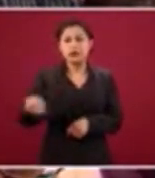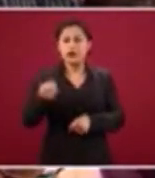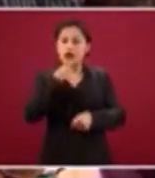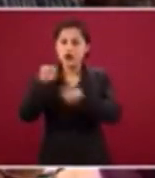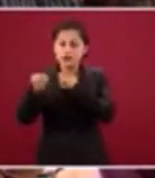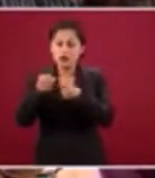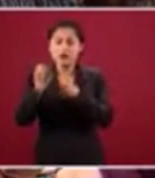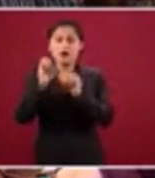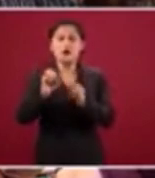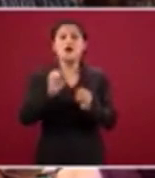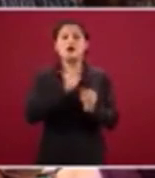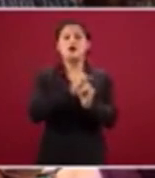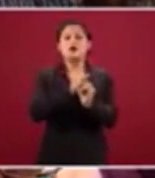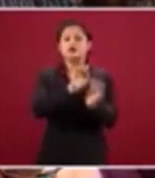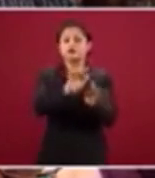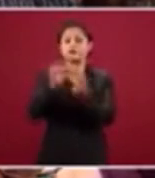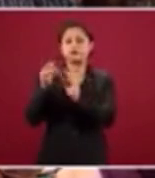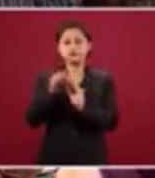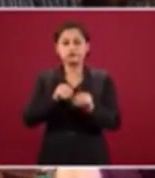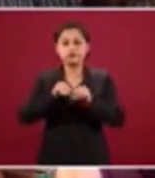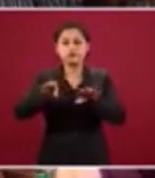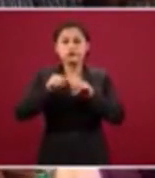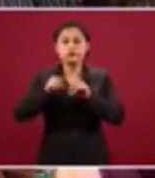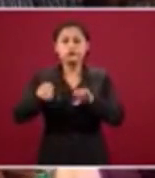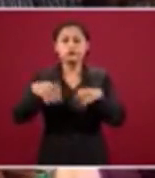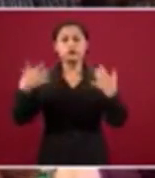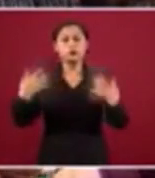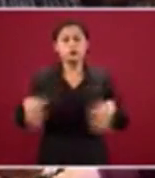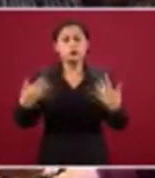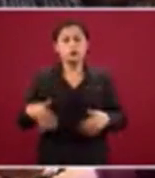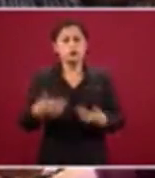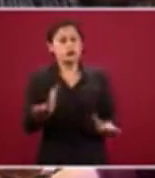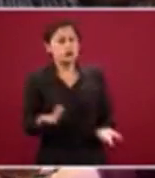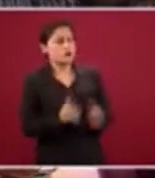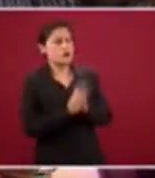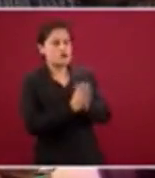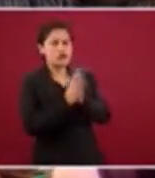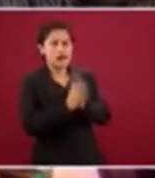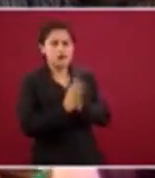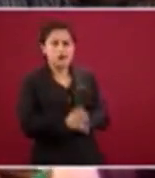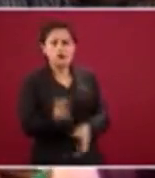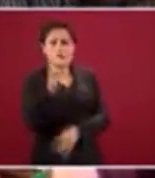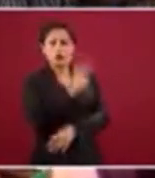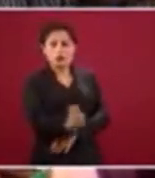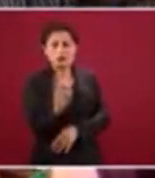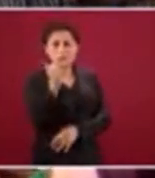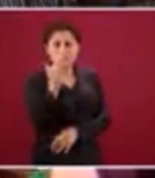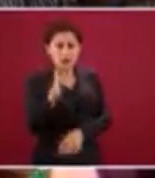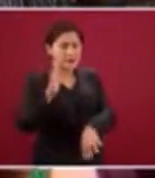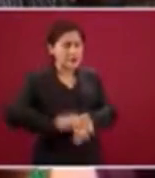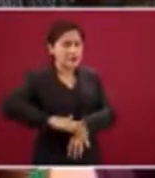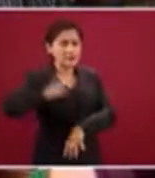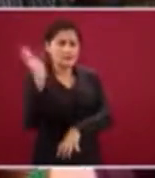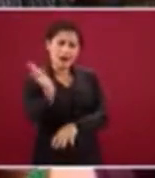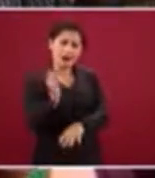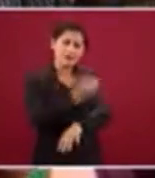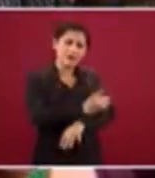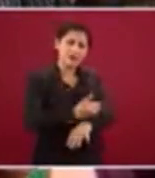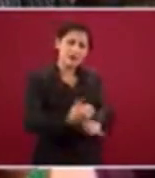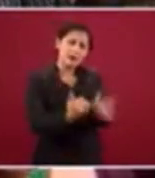comunicación. Son más de 250, señor presidente. Son miles de